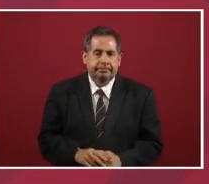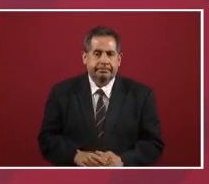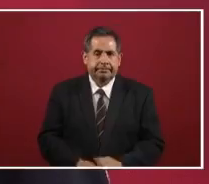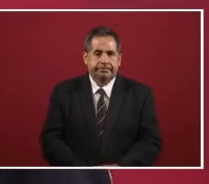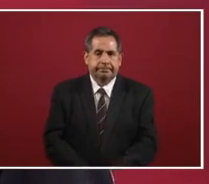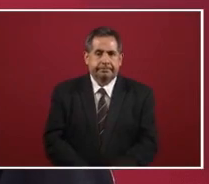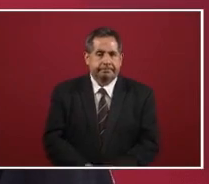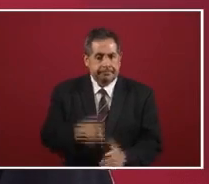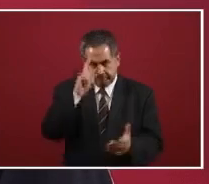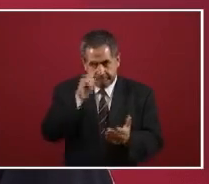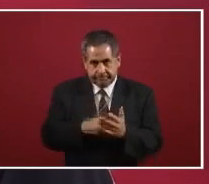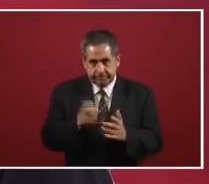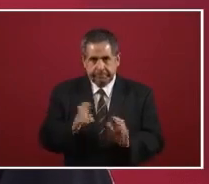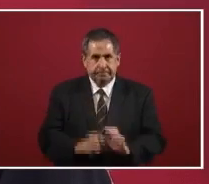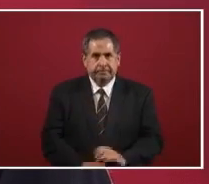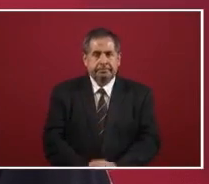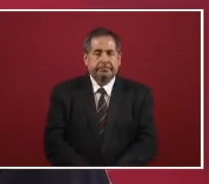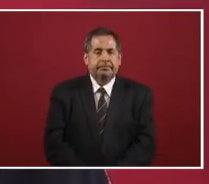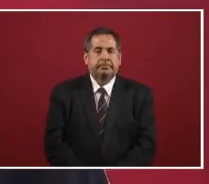Yo no creo eso.